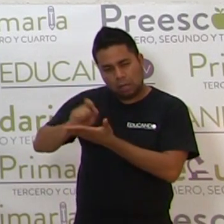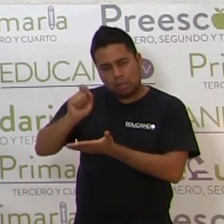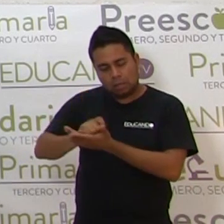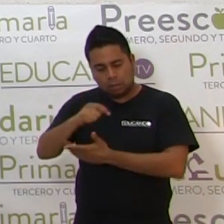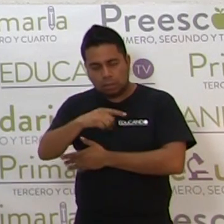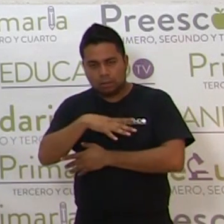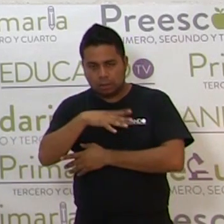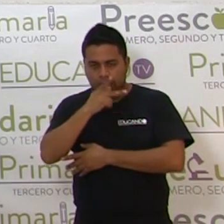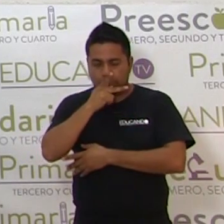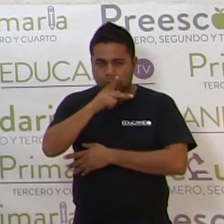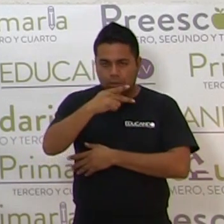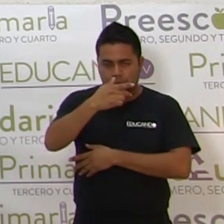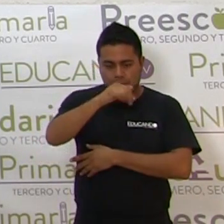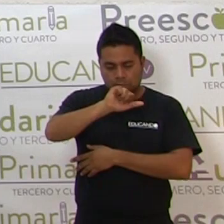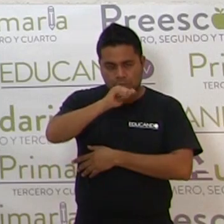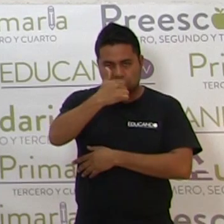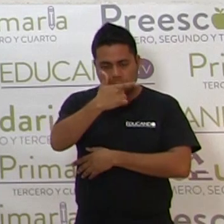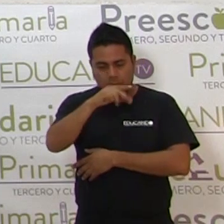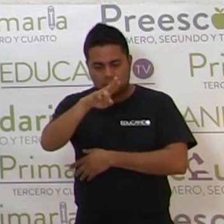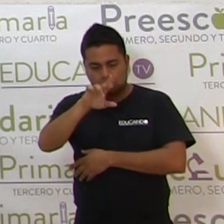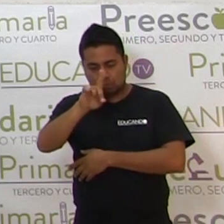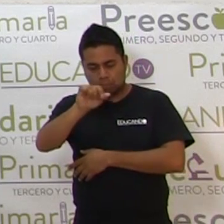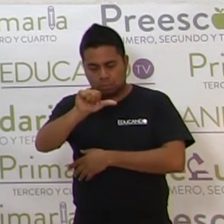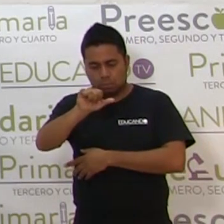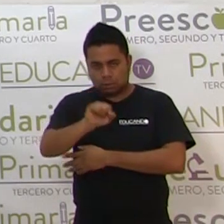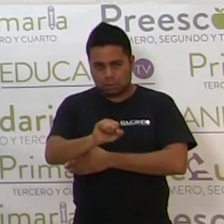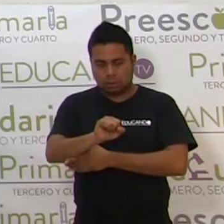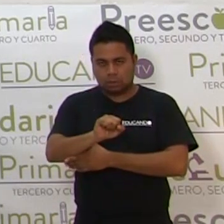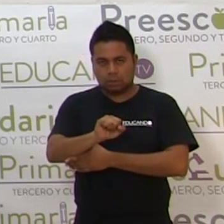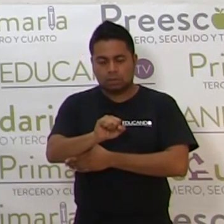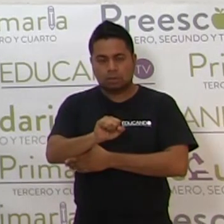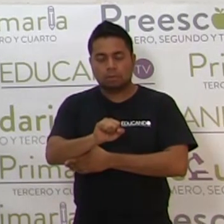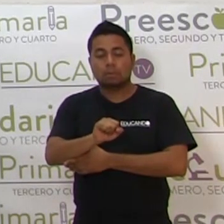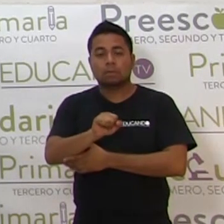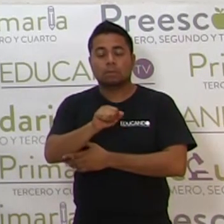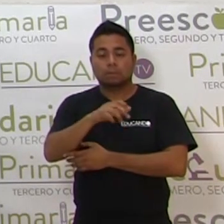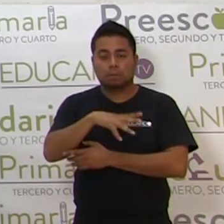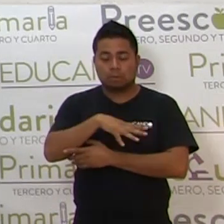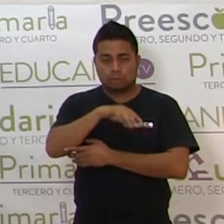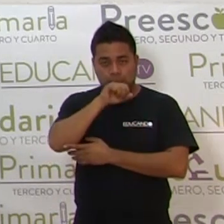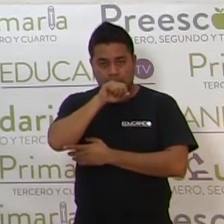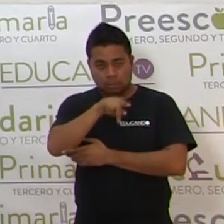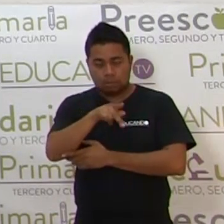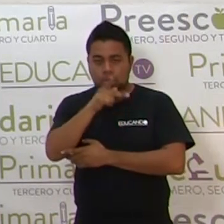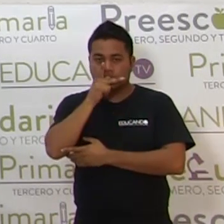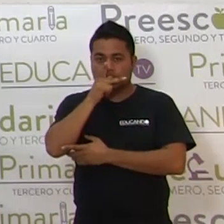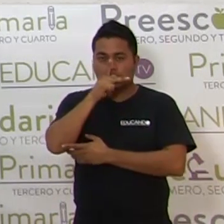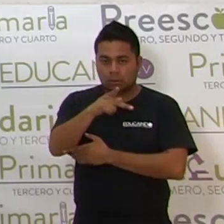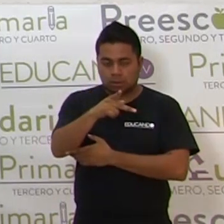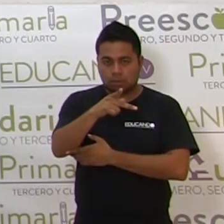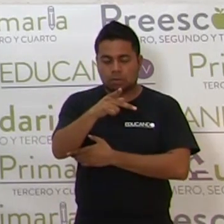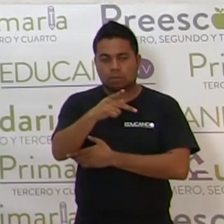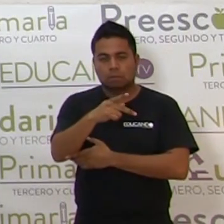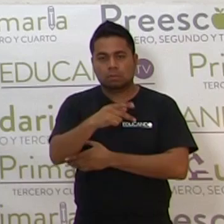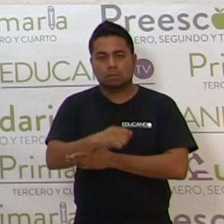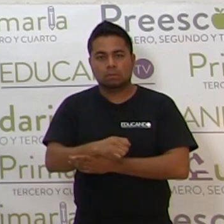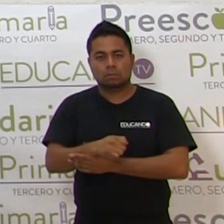palabras agudas, bien, vamos a tener